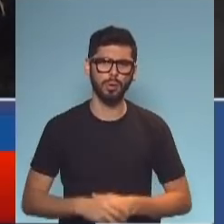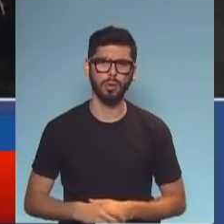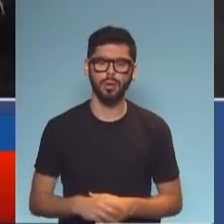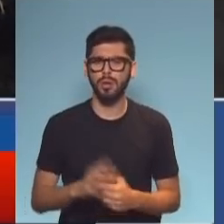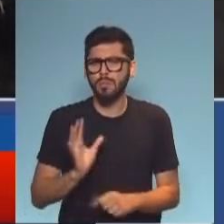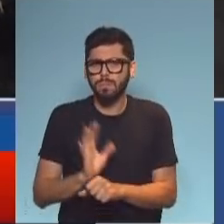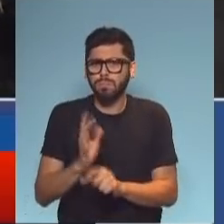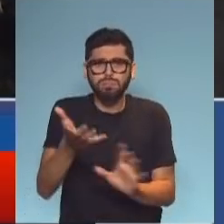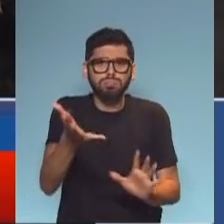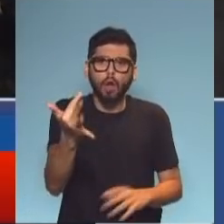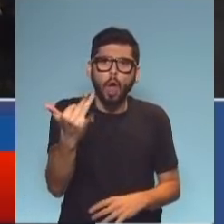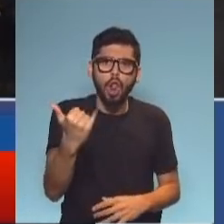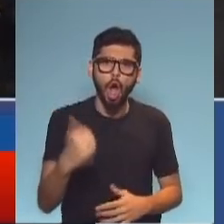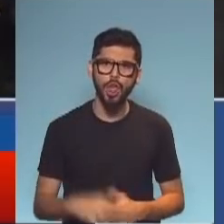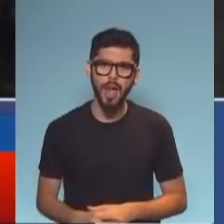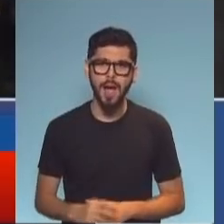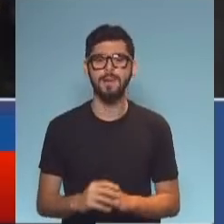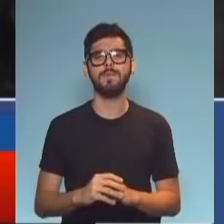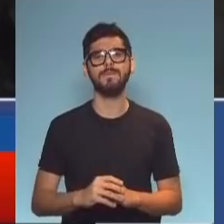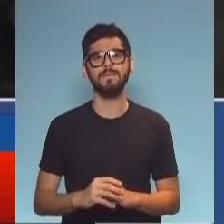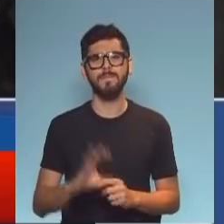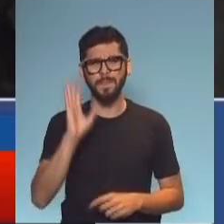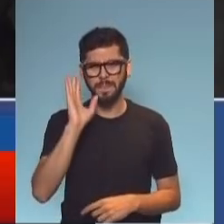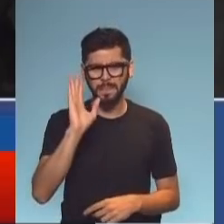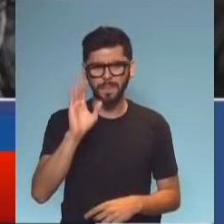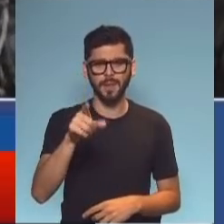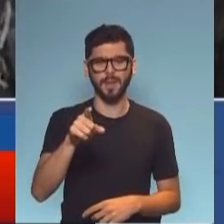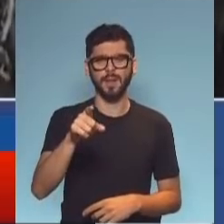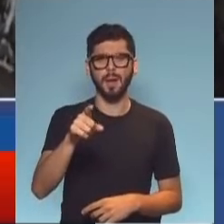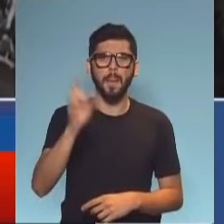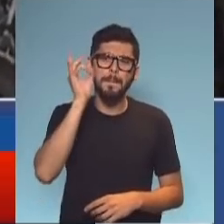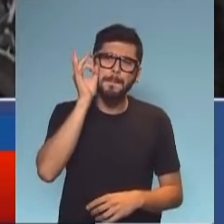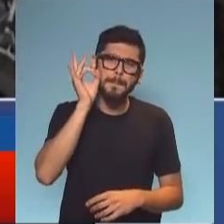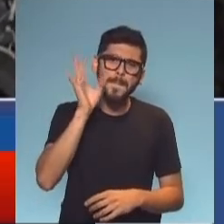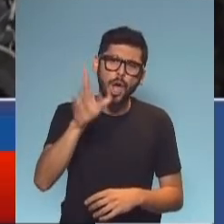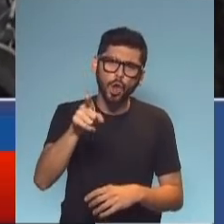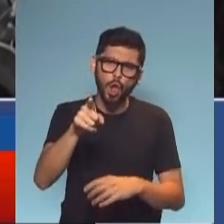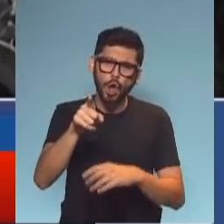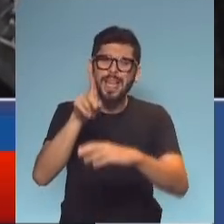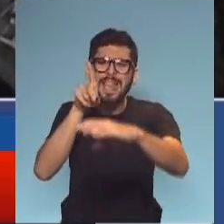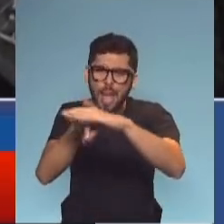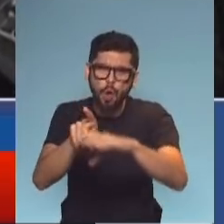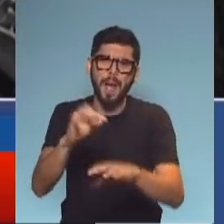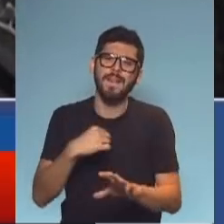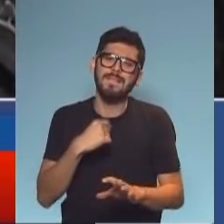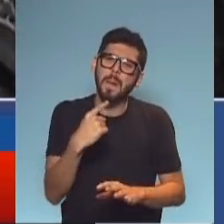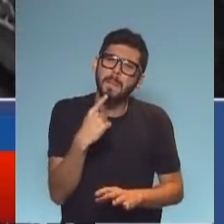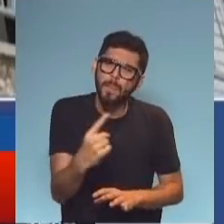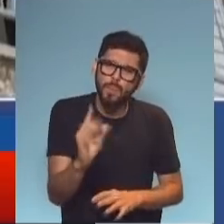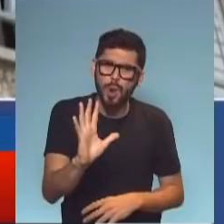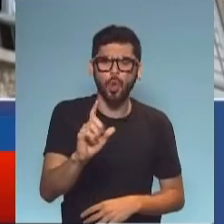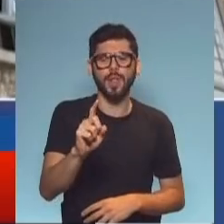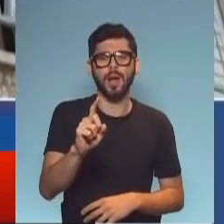está a la orden del día. Embajador, entonces, quería hacerle, disculpe que lo interrumpa, quería hacerle una consulta. ¿Cómo explica